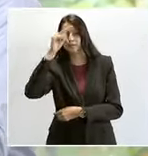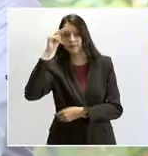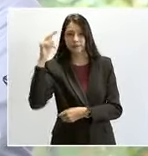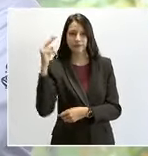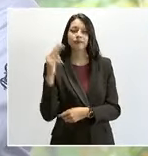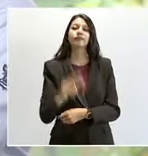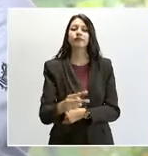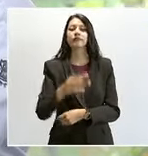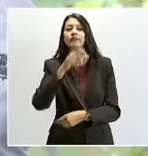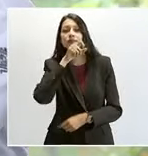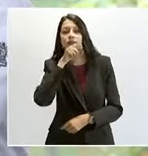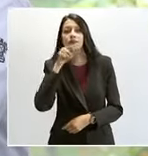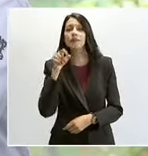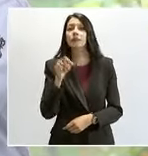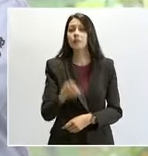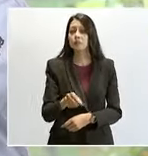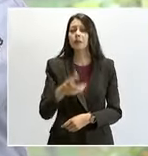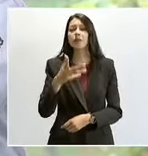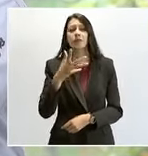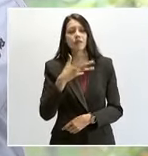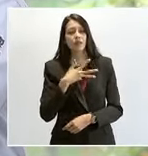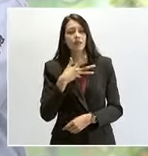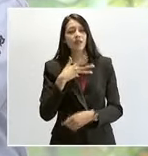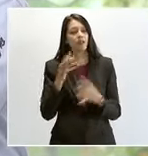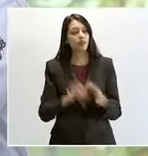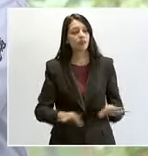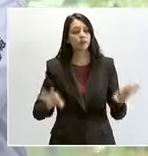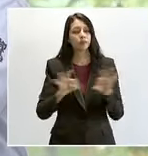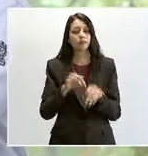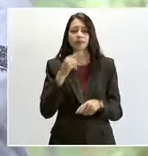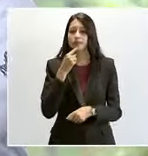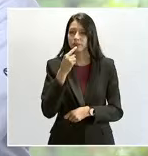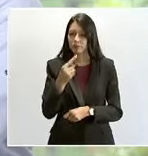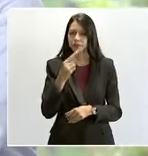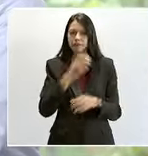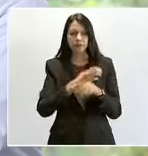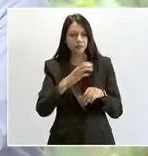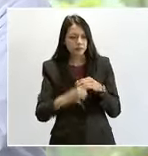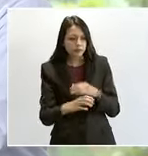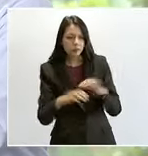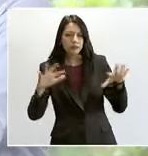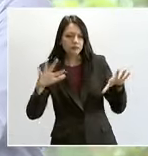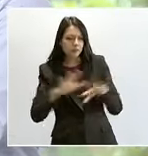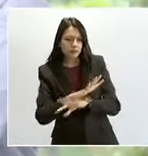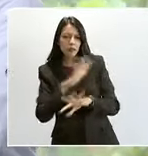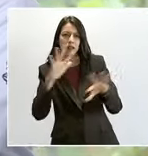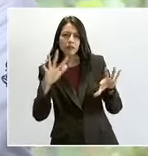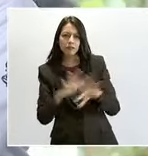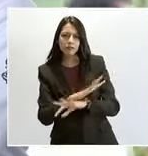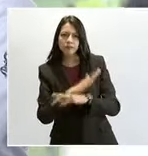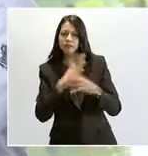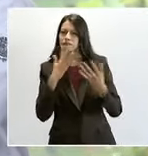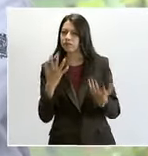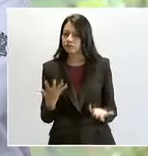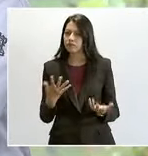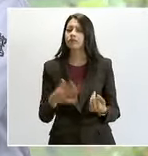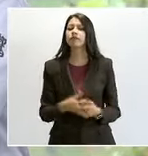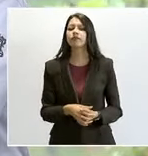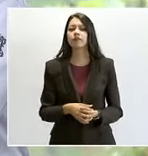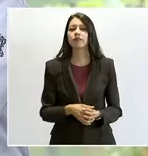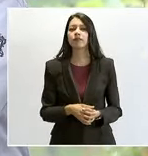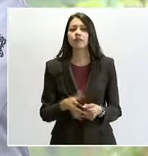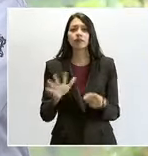también hay que decirlo las cosas han cambiado a tal magnitud que